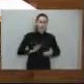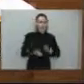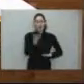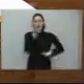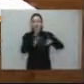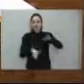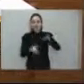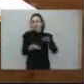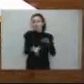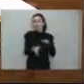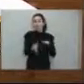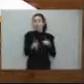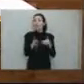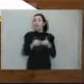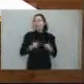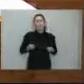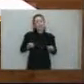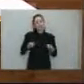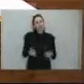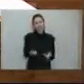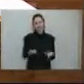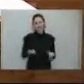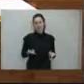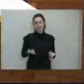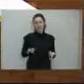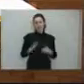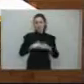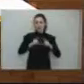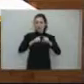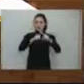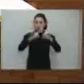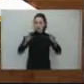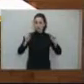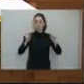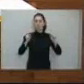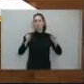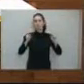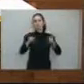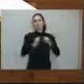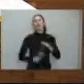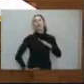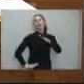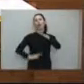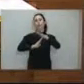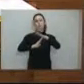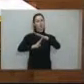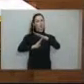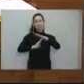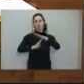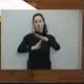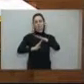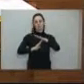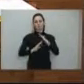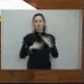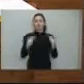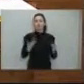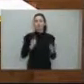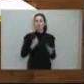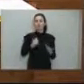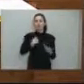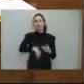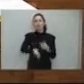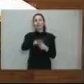en regular, en algo, sirvan en algo para que Asturias no se pare. Yo comprendo que